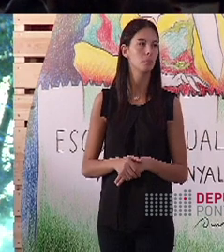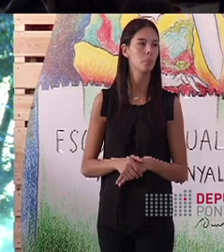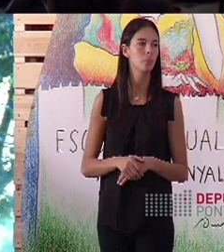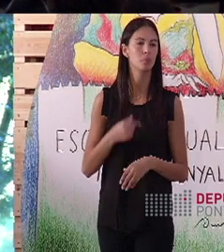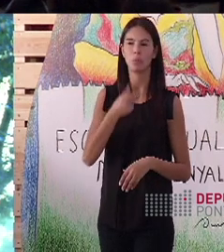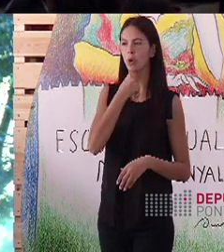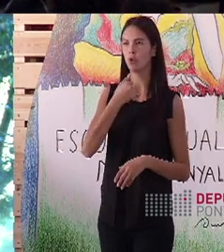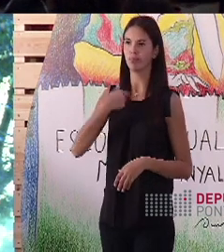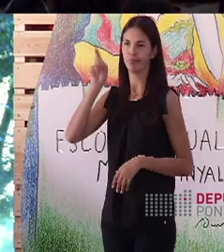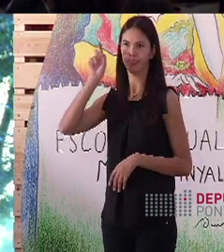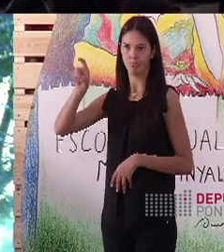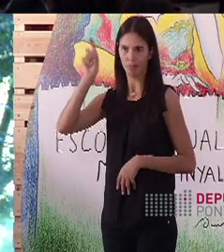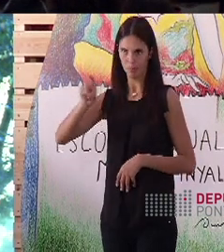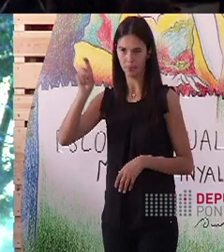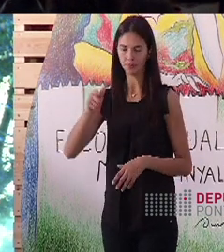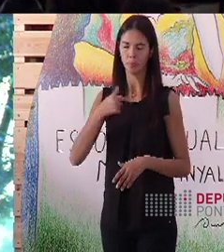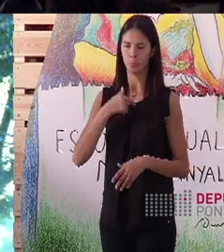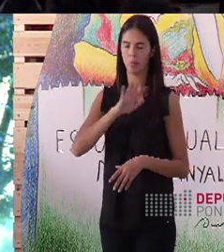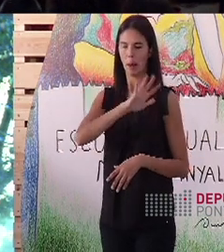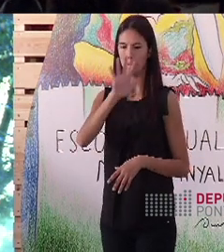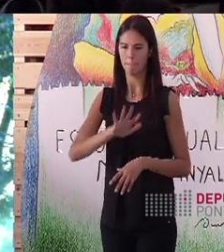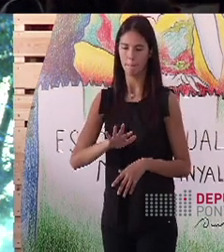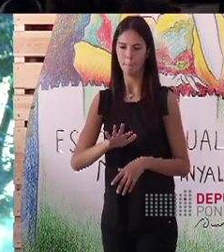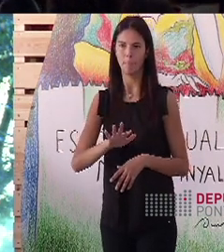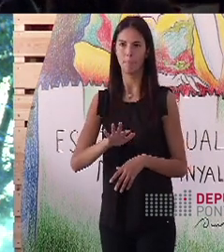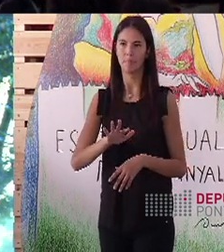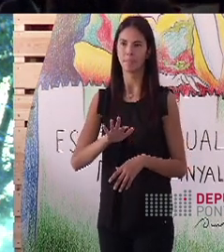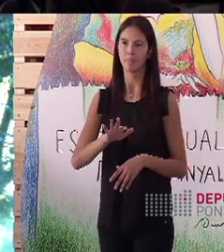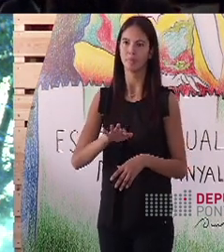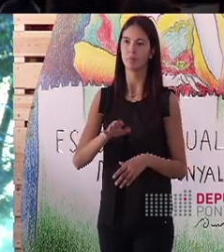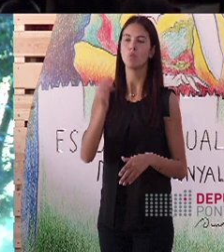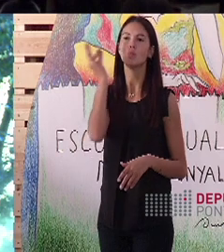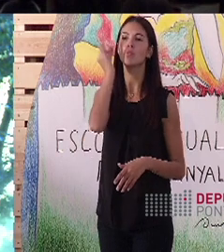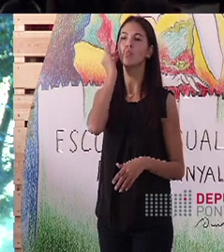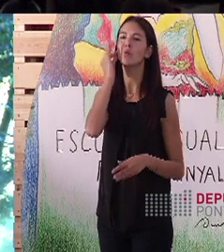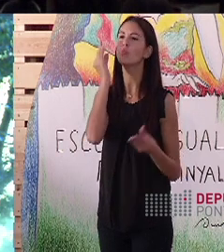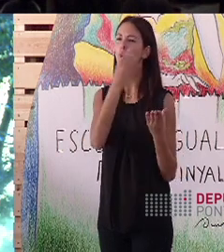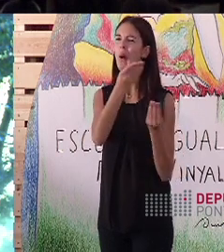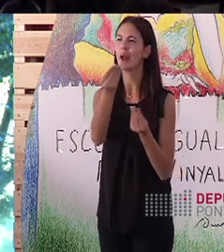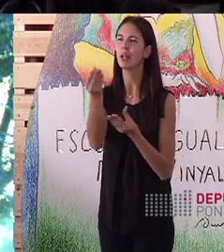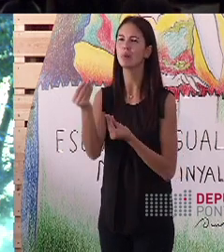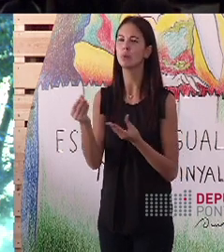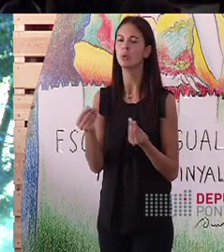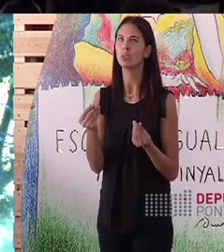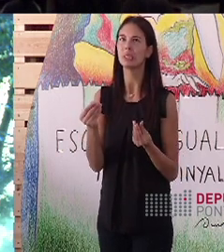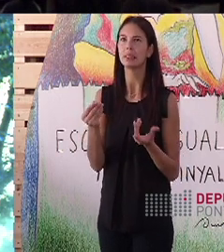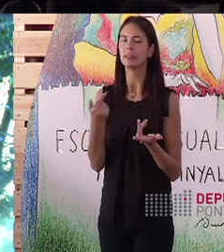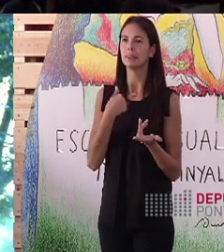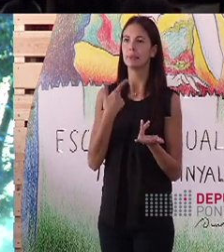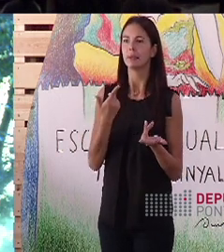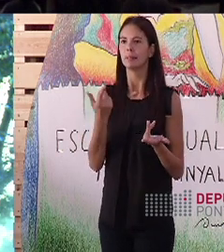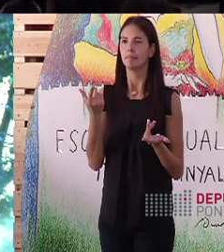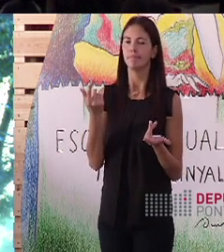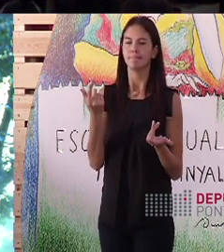como docente, me parece que moitas mulleres incluso, ¿no?, non somos